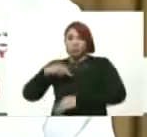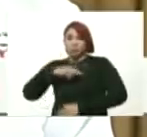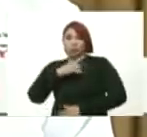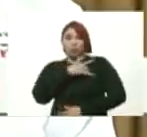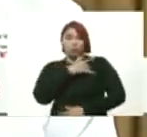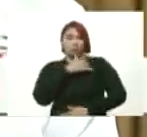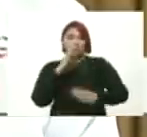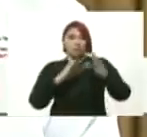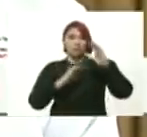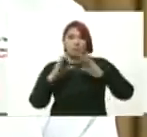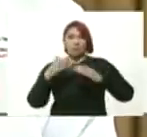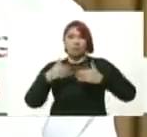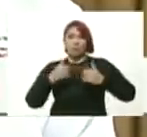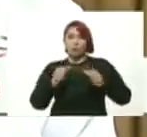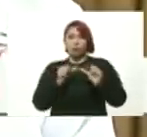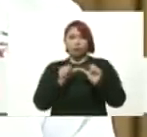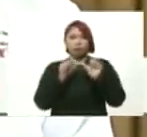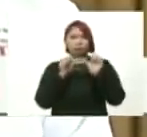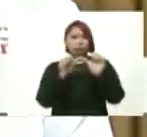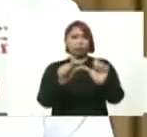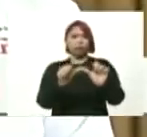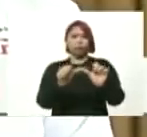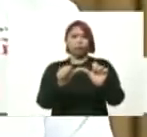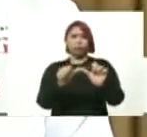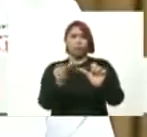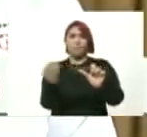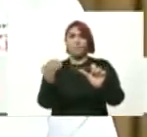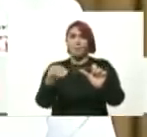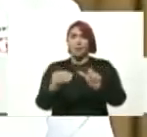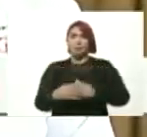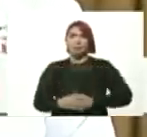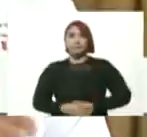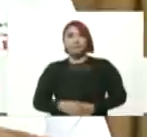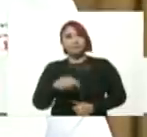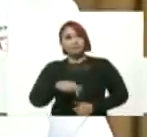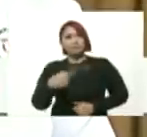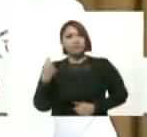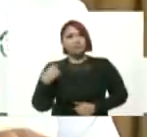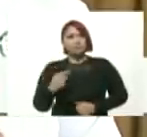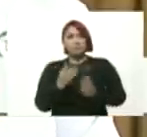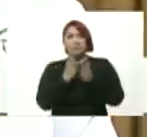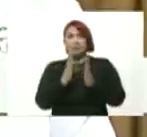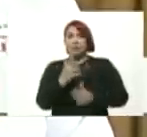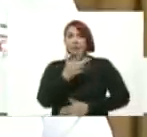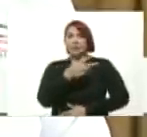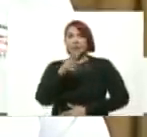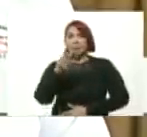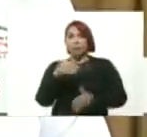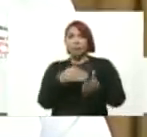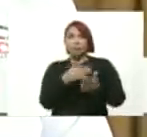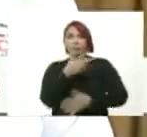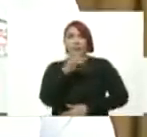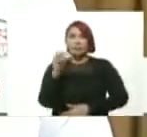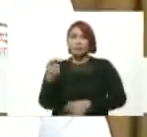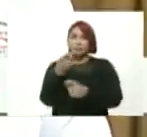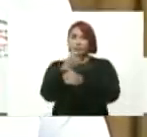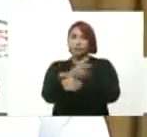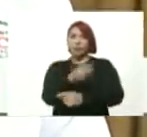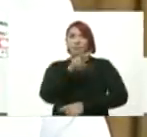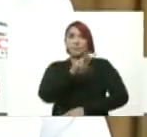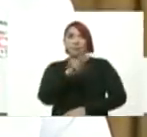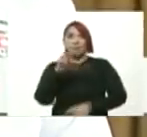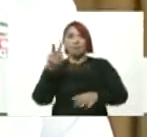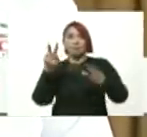de ciencias de la salud y seguimos por más hoy tenemos estudiantes de 2.300 egresados 23 mil 180